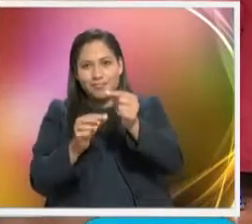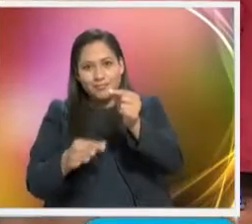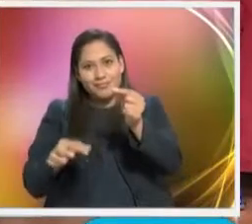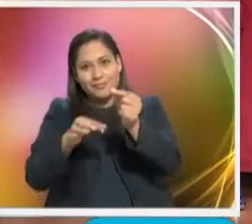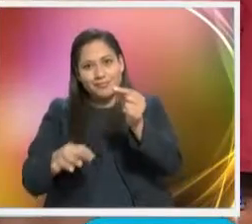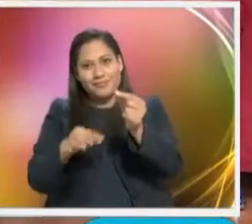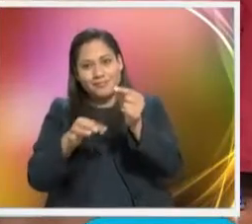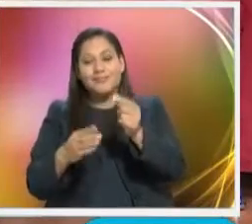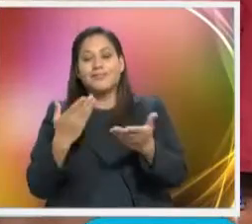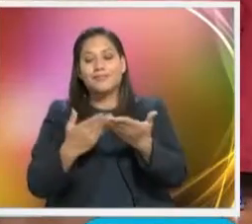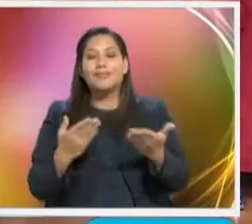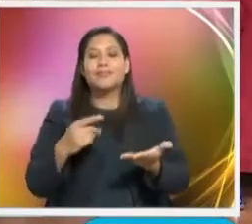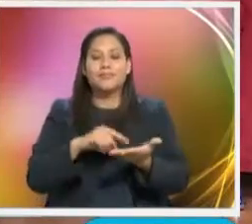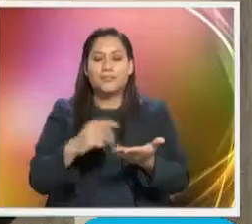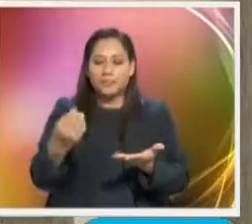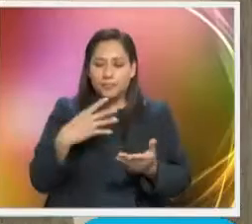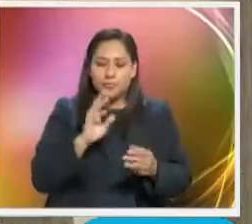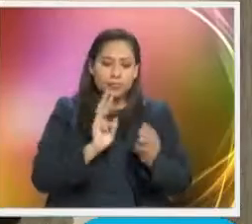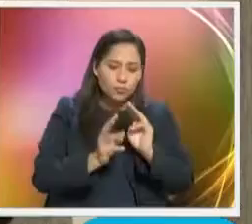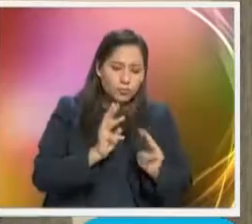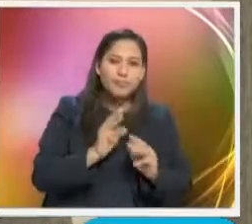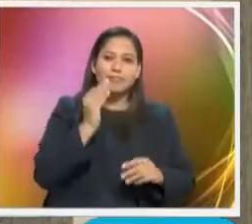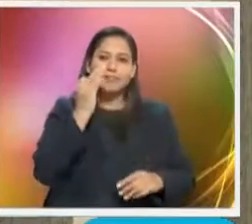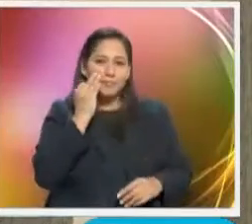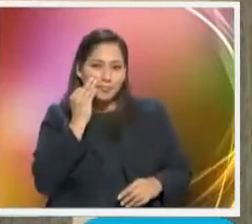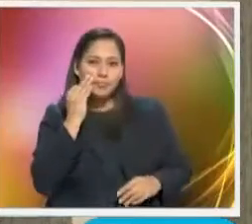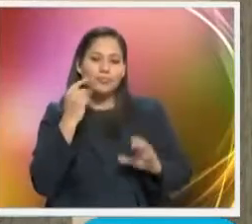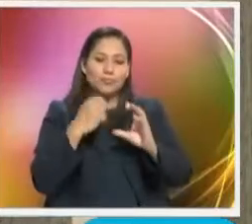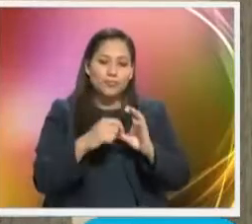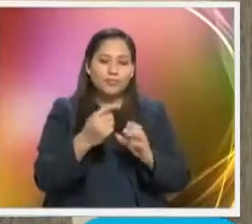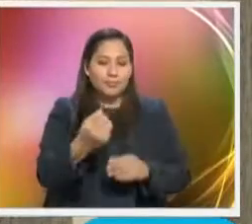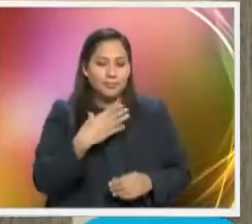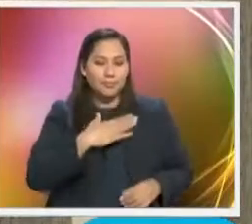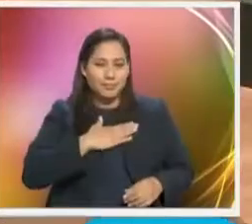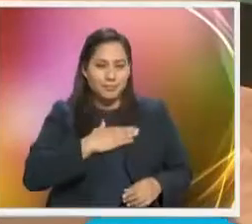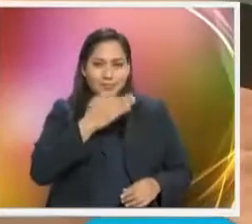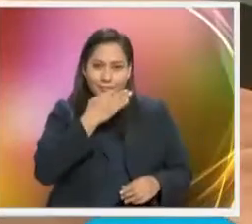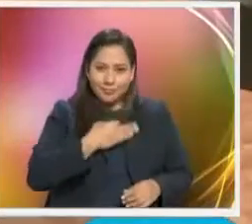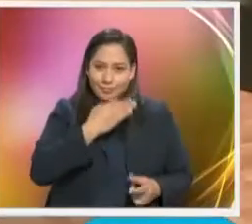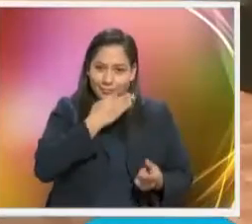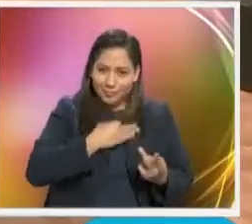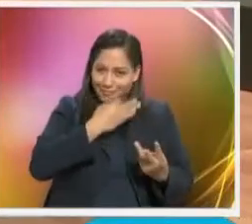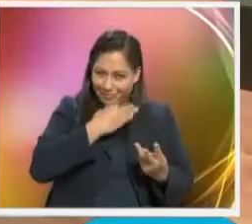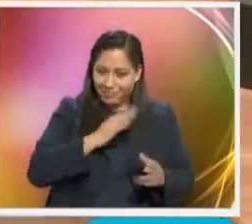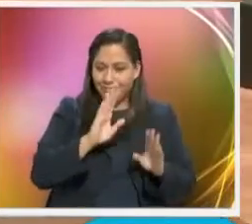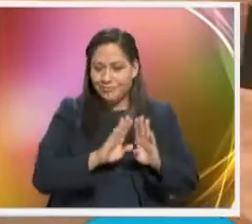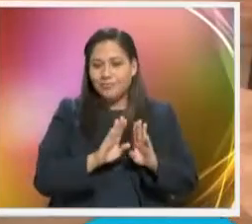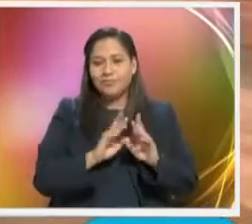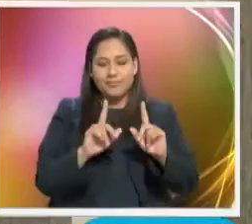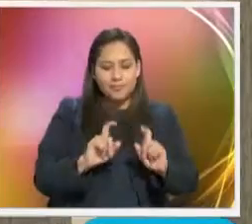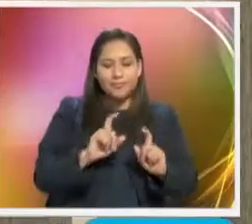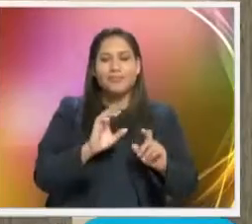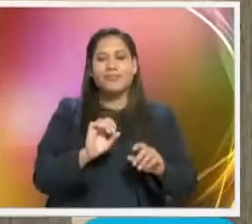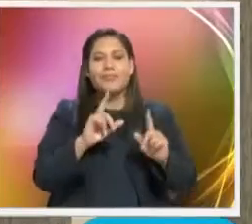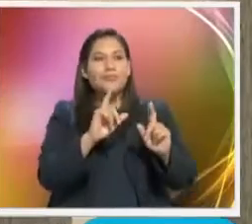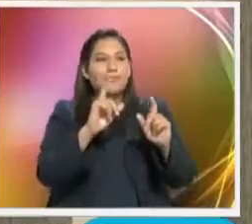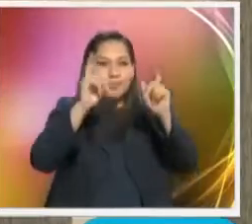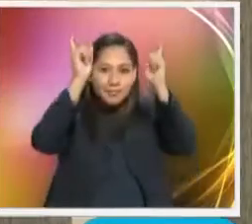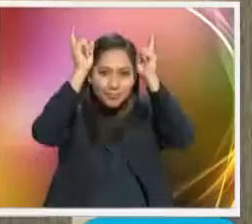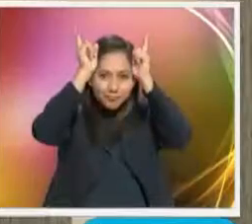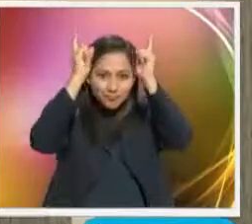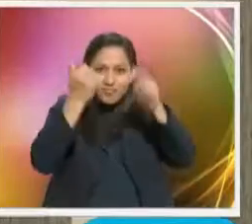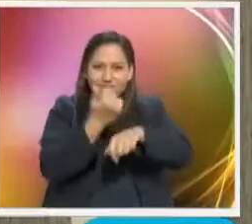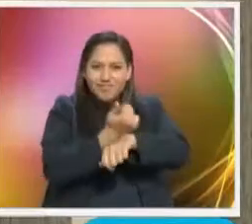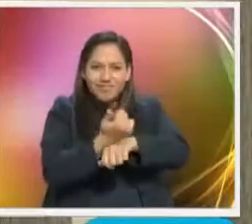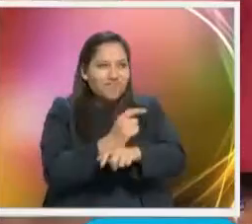recibimos notificaciones por WhatsApp, por Facebook, por Twitter, por Snapchat, por Pokémon Go, si quieren también.